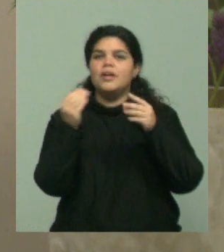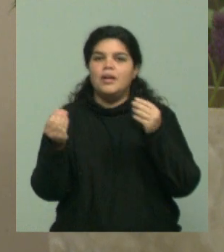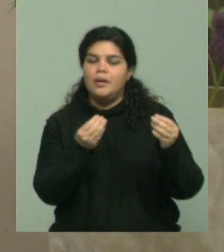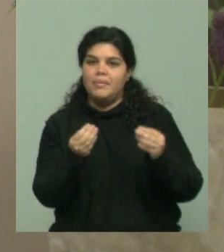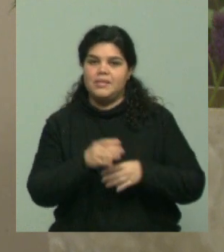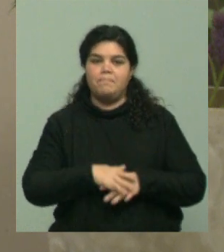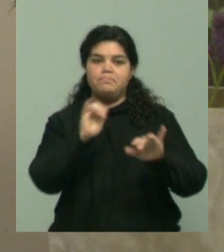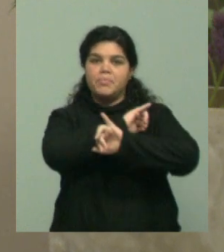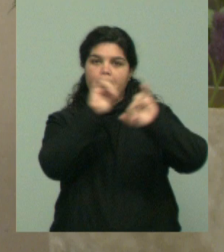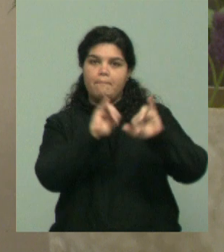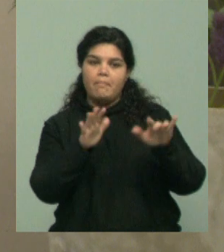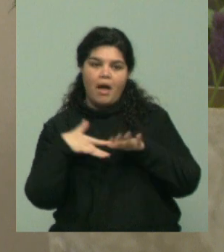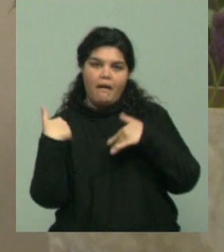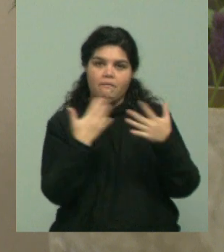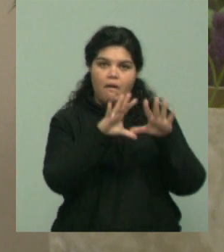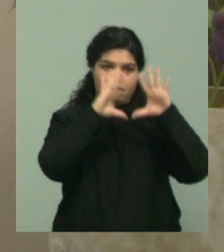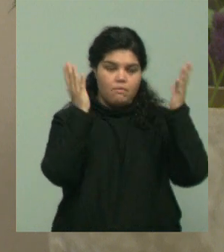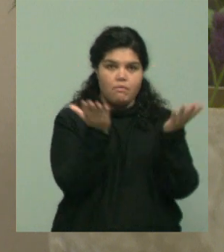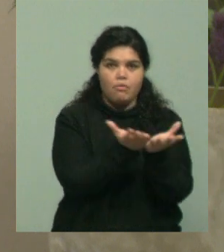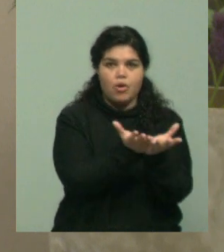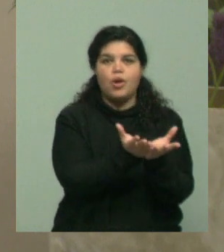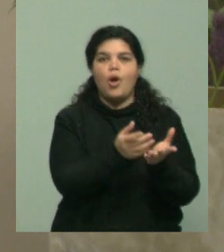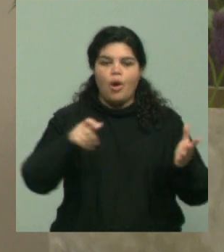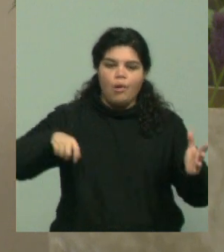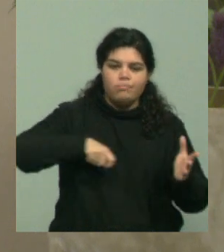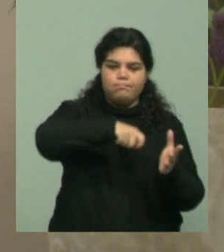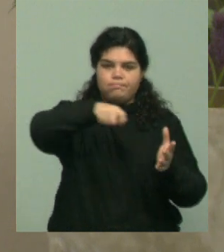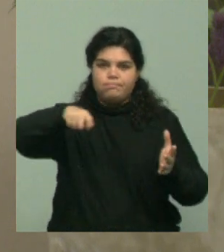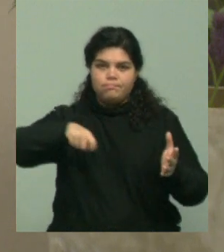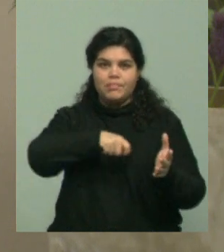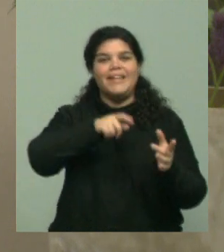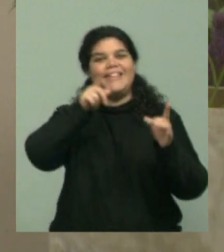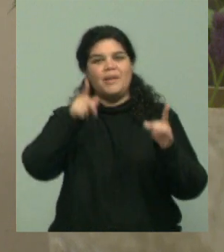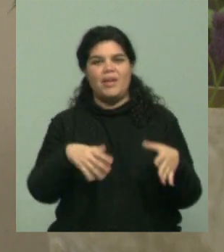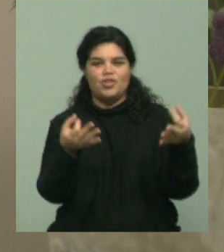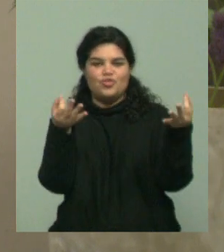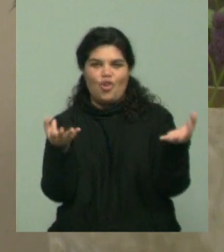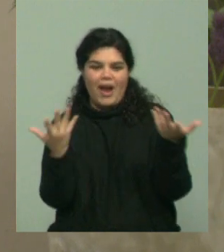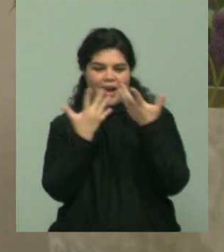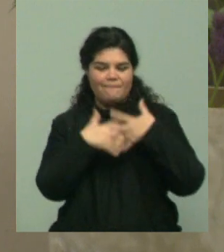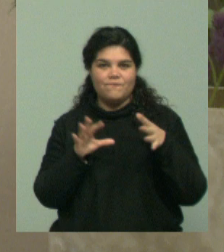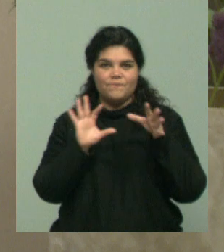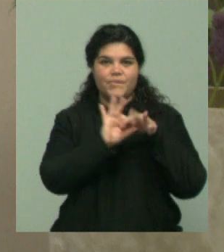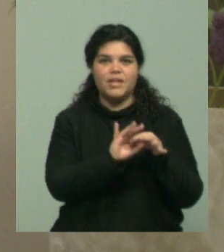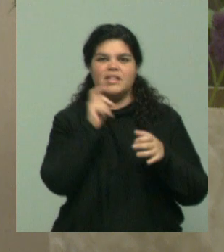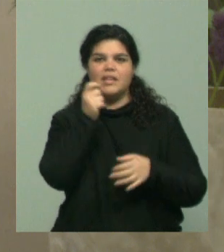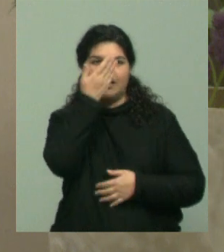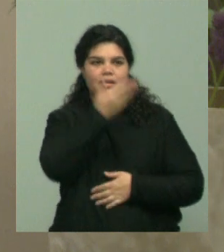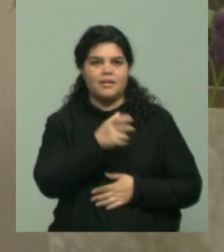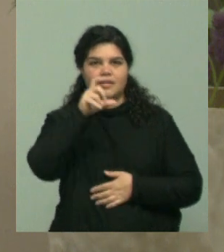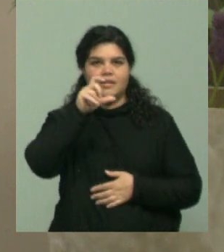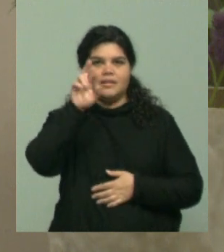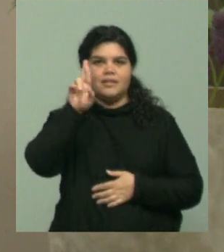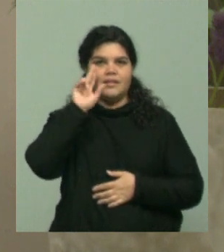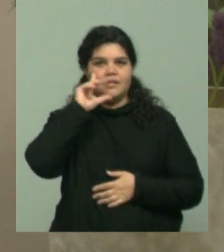cuarzo y nada yoga, yoga integral por justamente esta jornada. Vamos a hablar de esto con Cristóbal Roberto Sánchez, que es profesor y está aquí